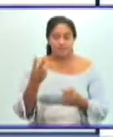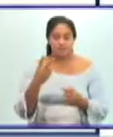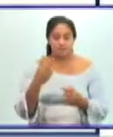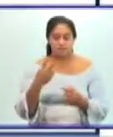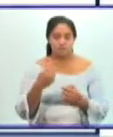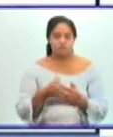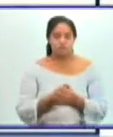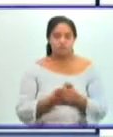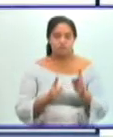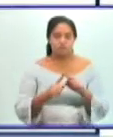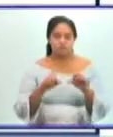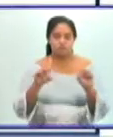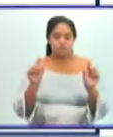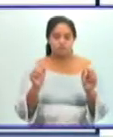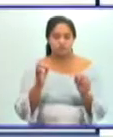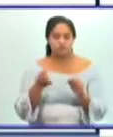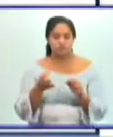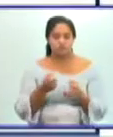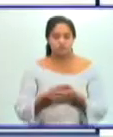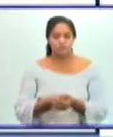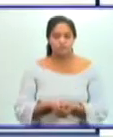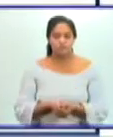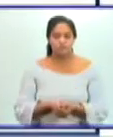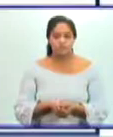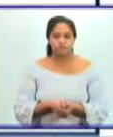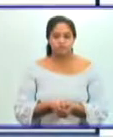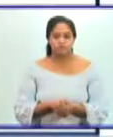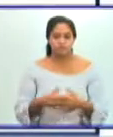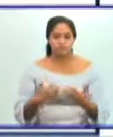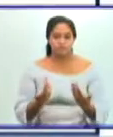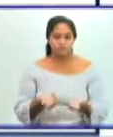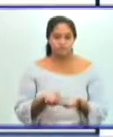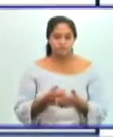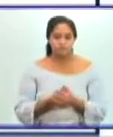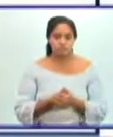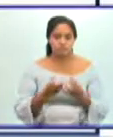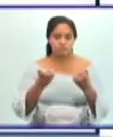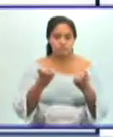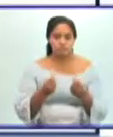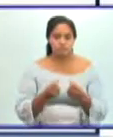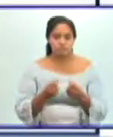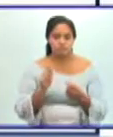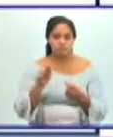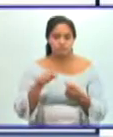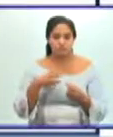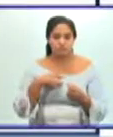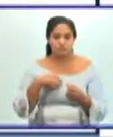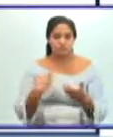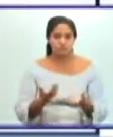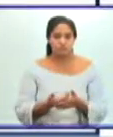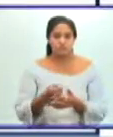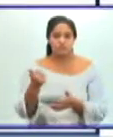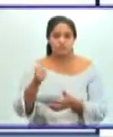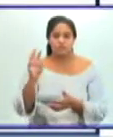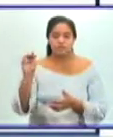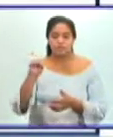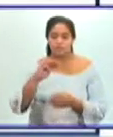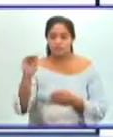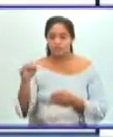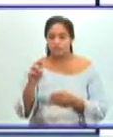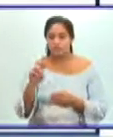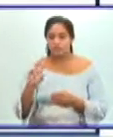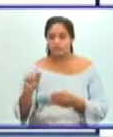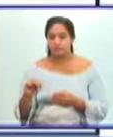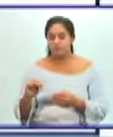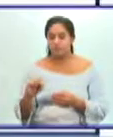del teorema de las transversales. Entonces tu proporción te debe haber quedado 10 metros es a 2